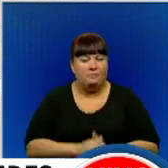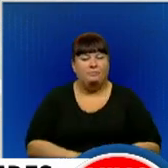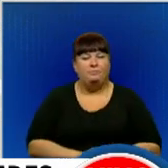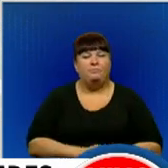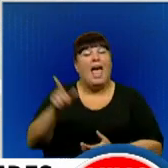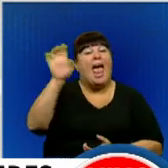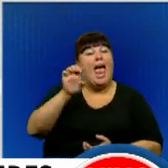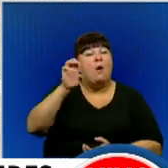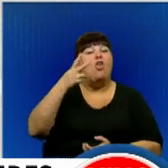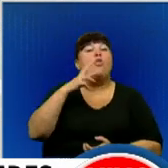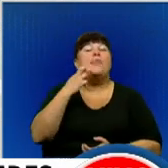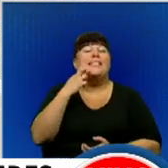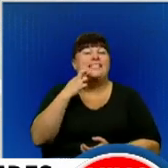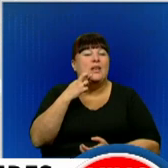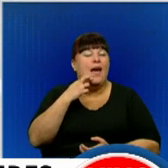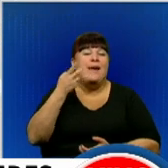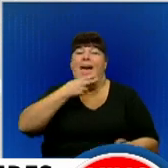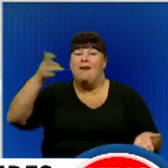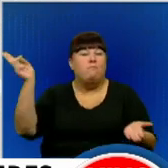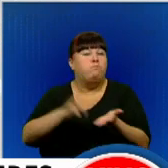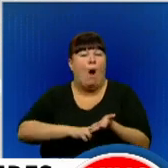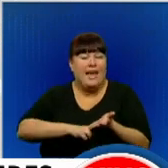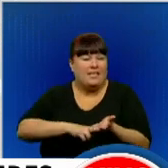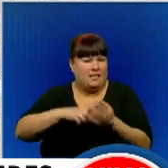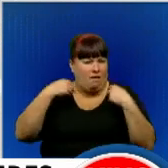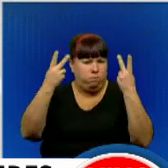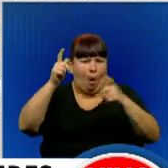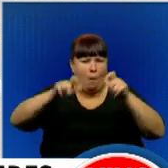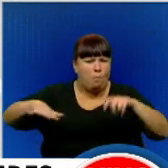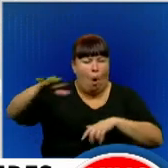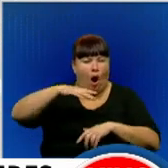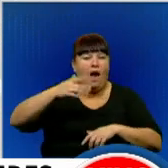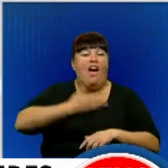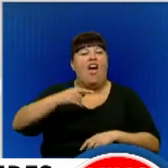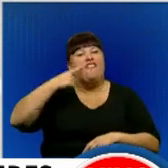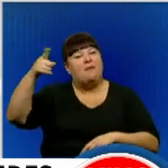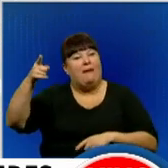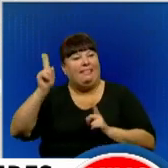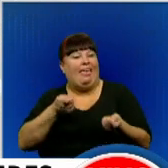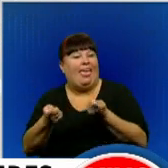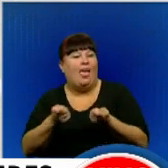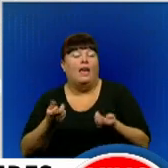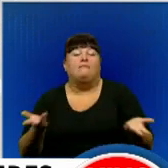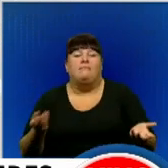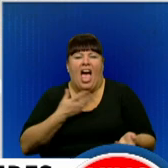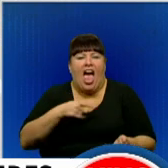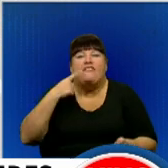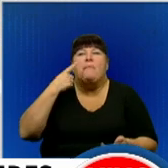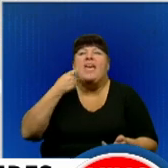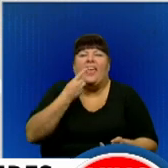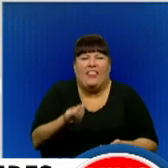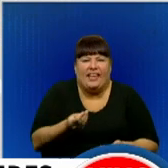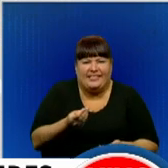ecuador 2019 detrás del impuestazo de una rebelión popular enorme el fondo monetario internacional de que fondo monetario